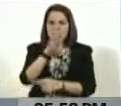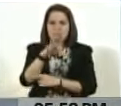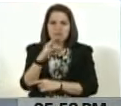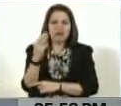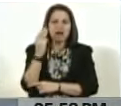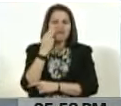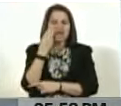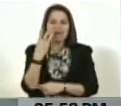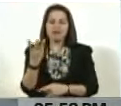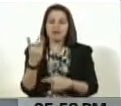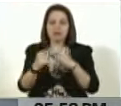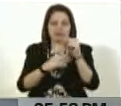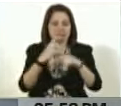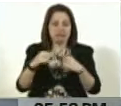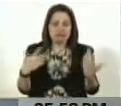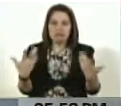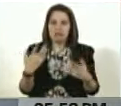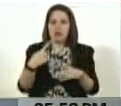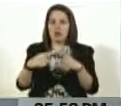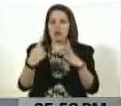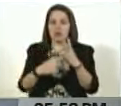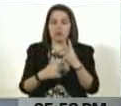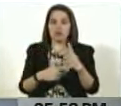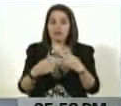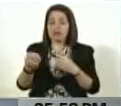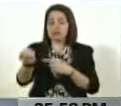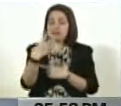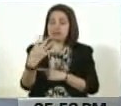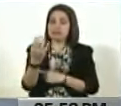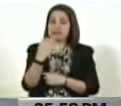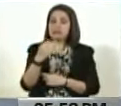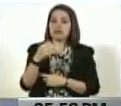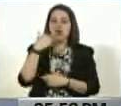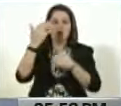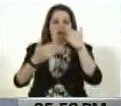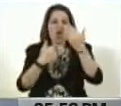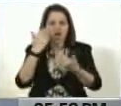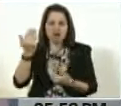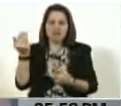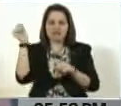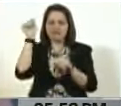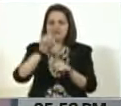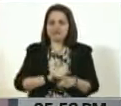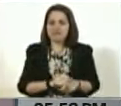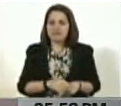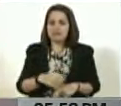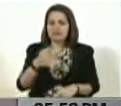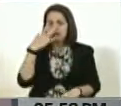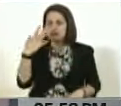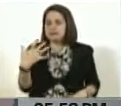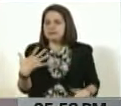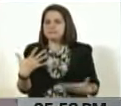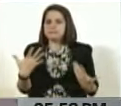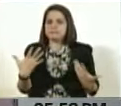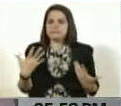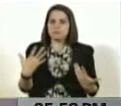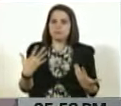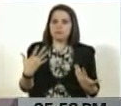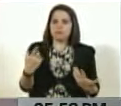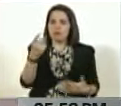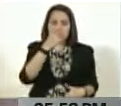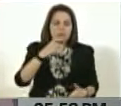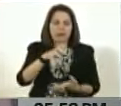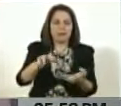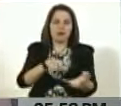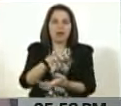está sirviendo a ellos para descalificarnos, para buscar ecos, para